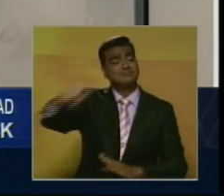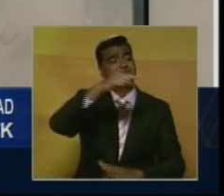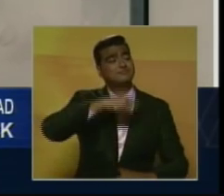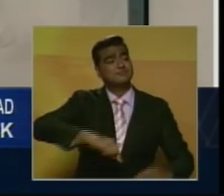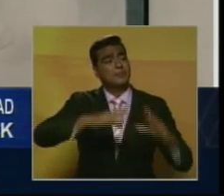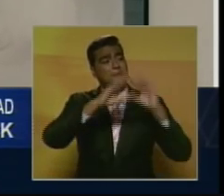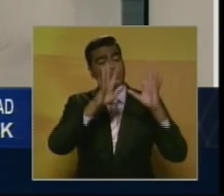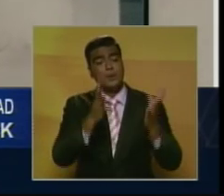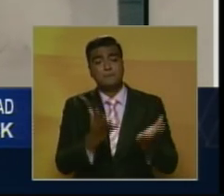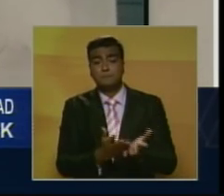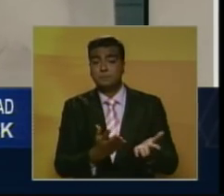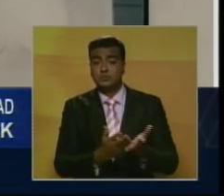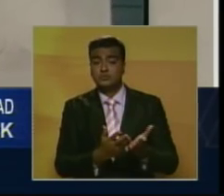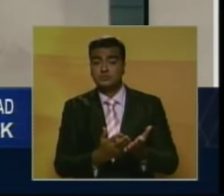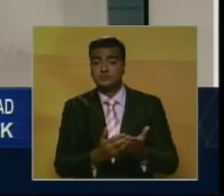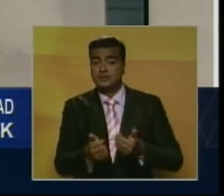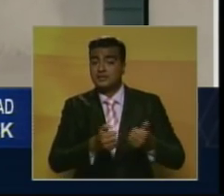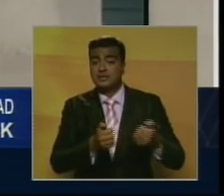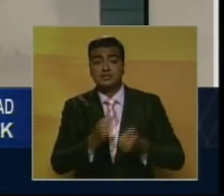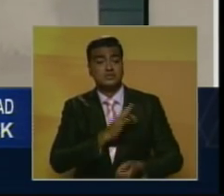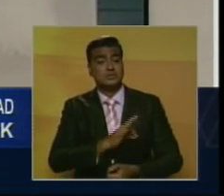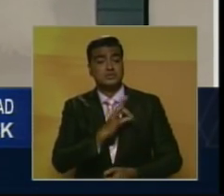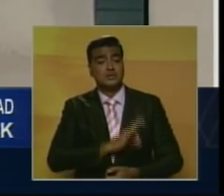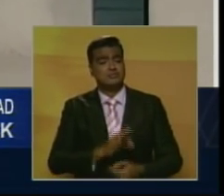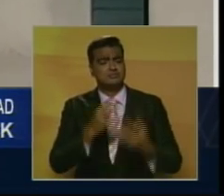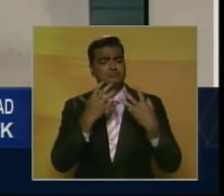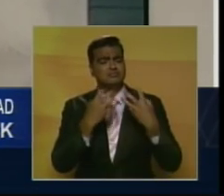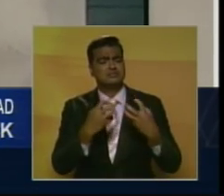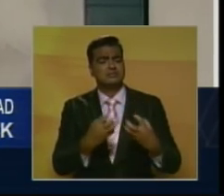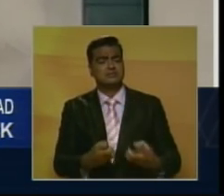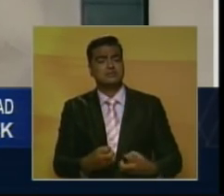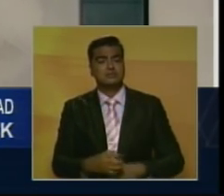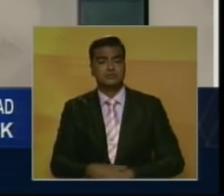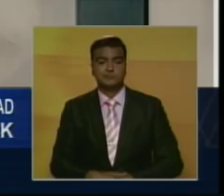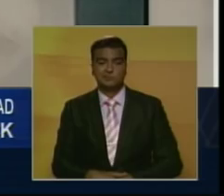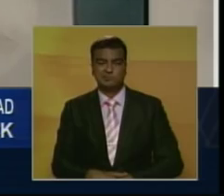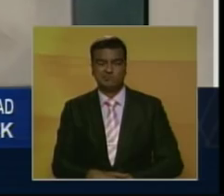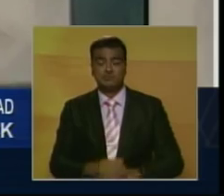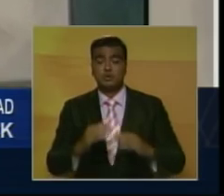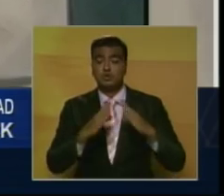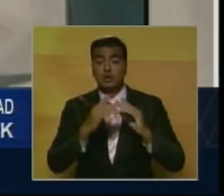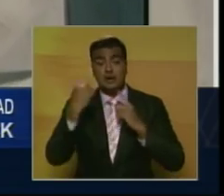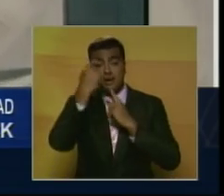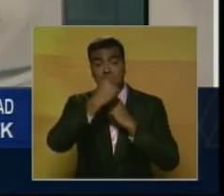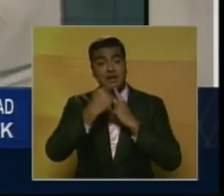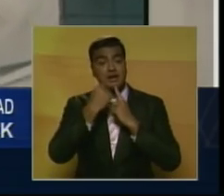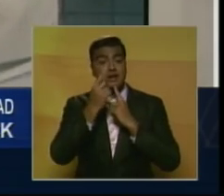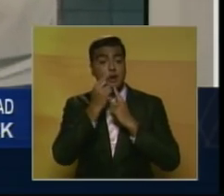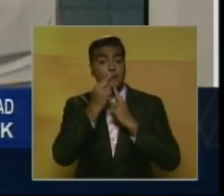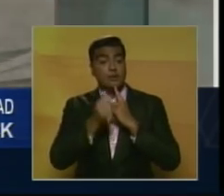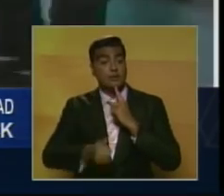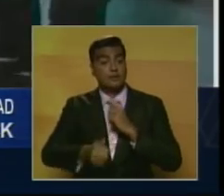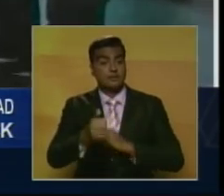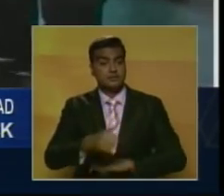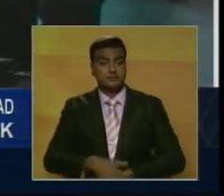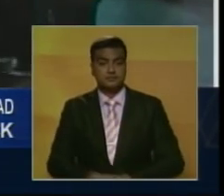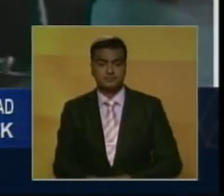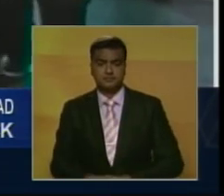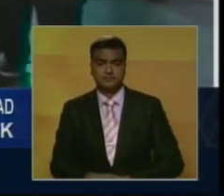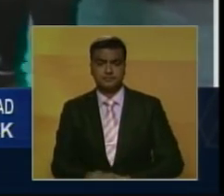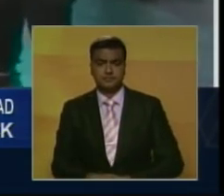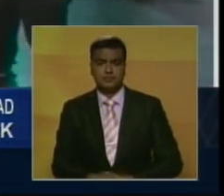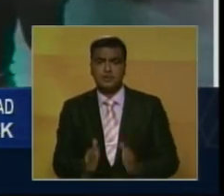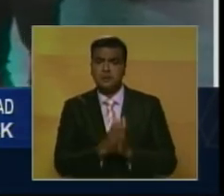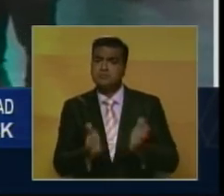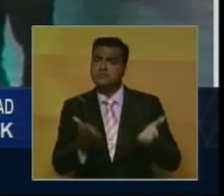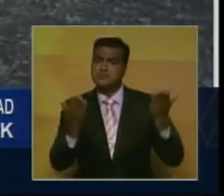mundo. Las redes sociales se han teñido de color, recordando todas las caras del artista más camaleónico. Los admiradores